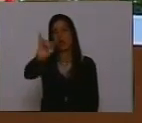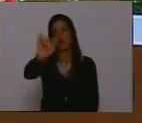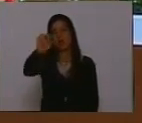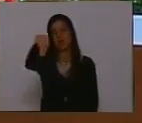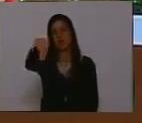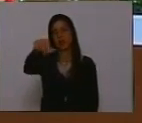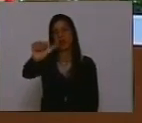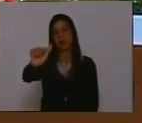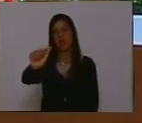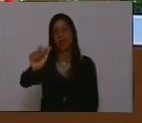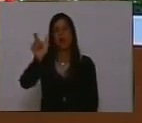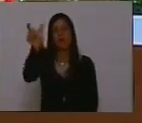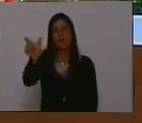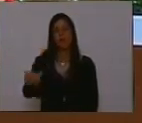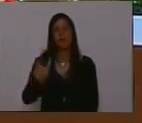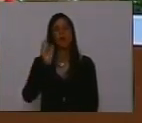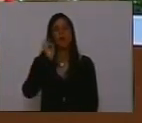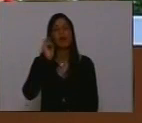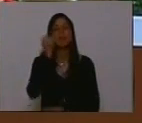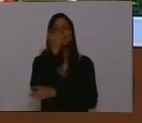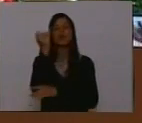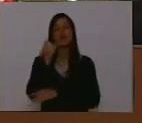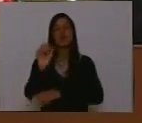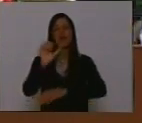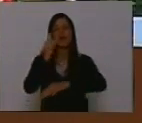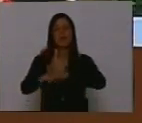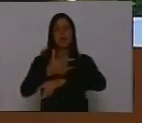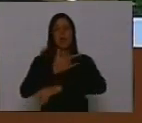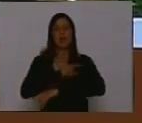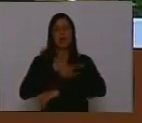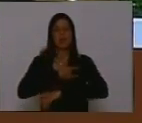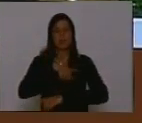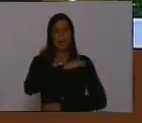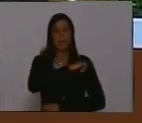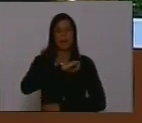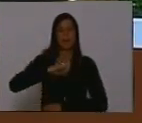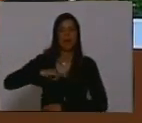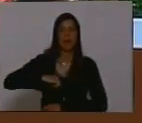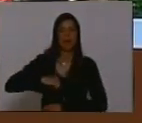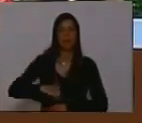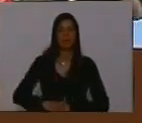dirigente estudiantil de Universidad Privada.